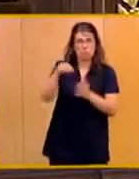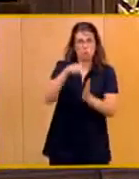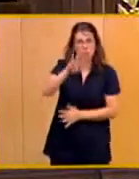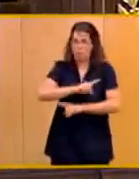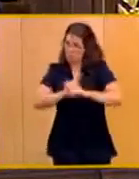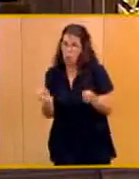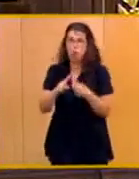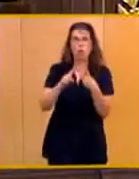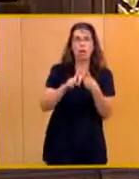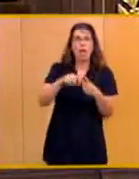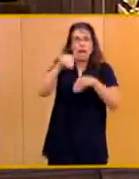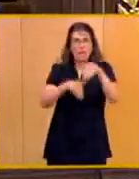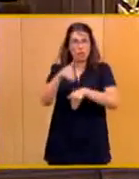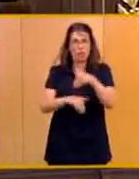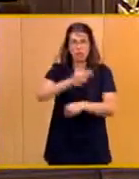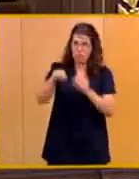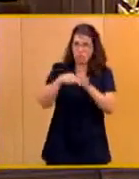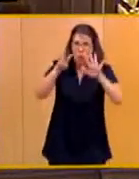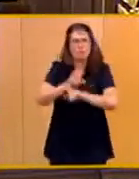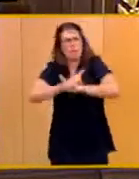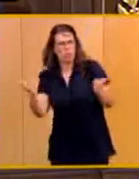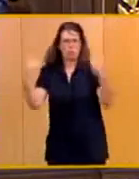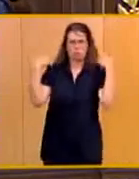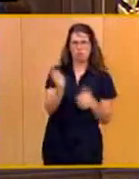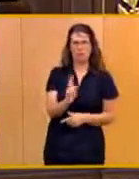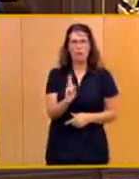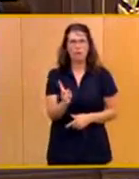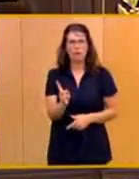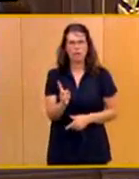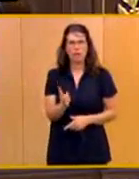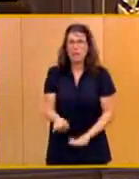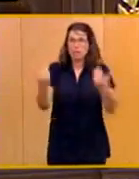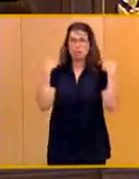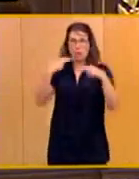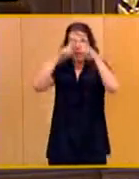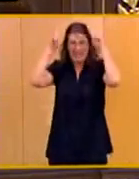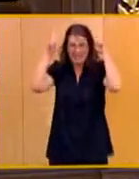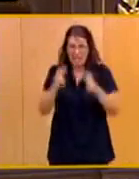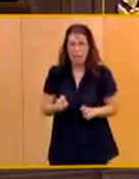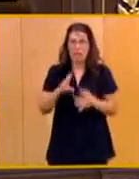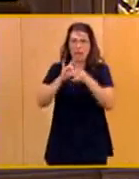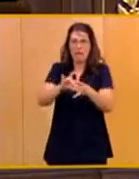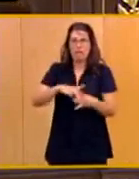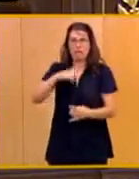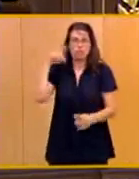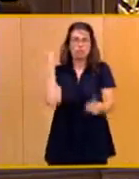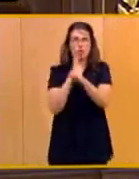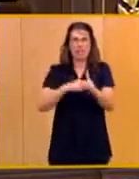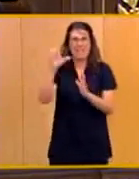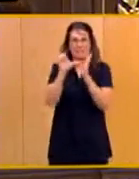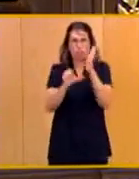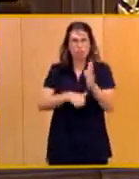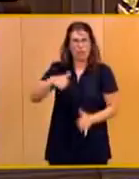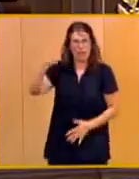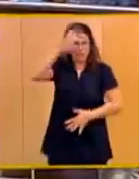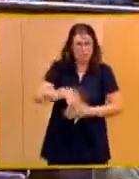perder las elecciones del 2008. No es responsable de la impugnación masiva y de la campaña contra el Estatuto de Cataluña para dividir a los españoles.